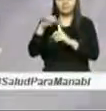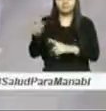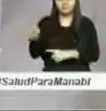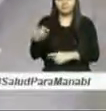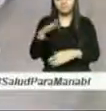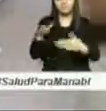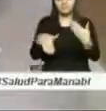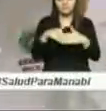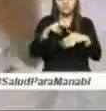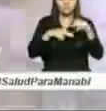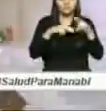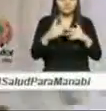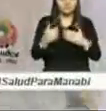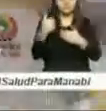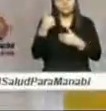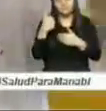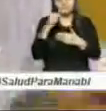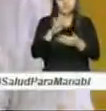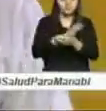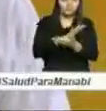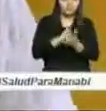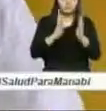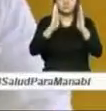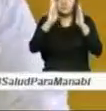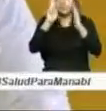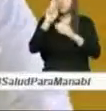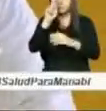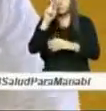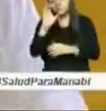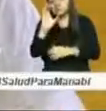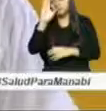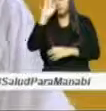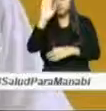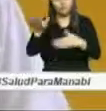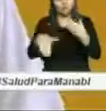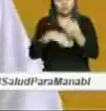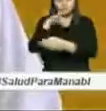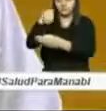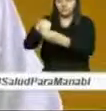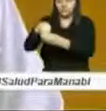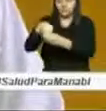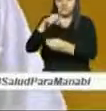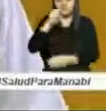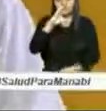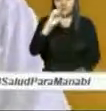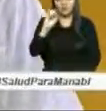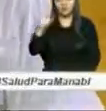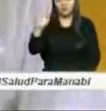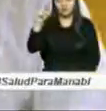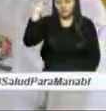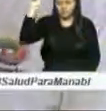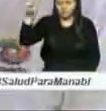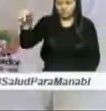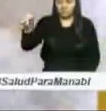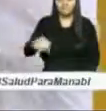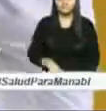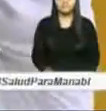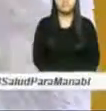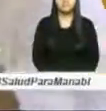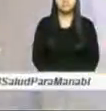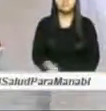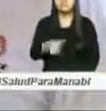unidad del Milenio, para la UPC, para los centros de salud, para los hospitales. Ese servicio llamado SECOP, Servicio de Contratación de Obras,